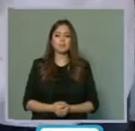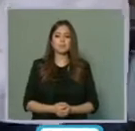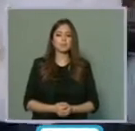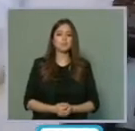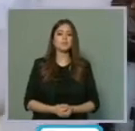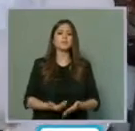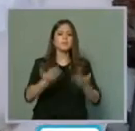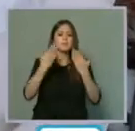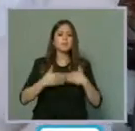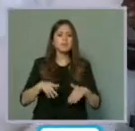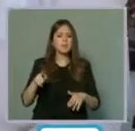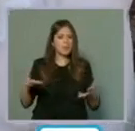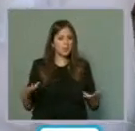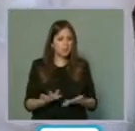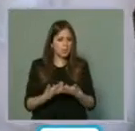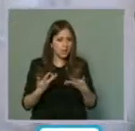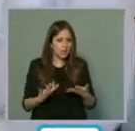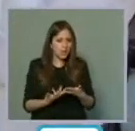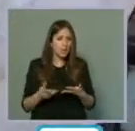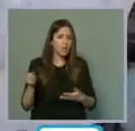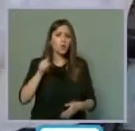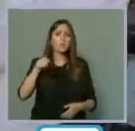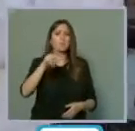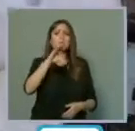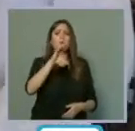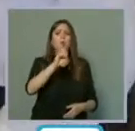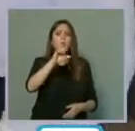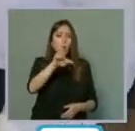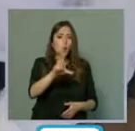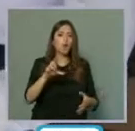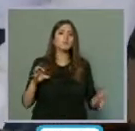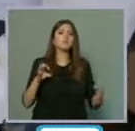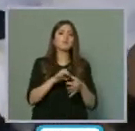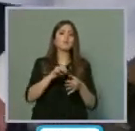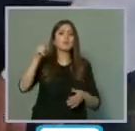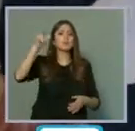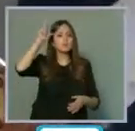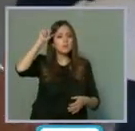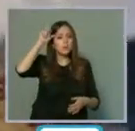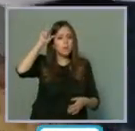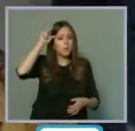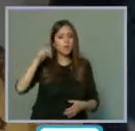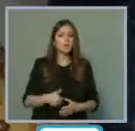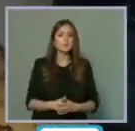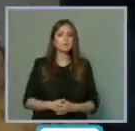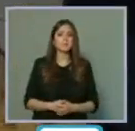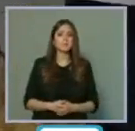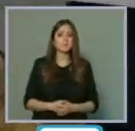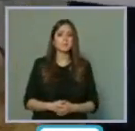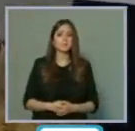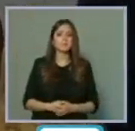una ensalada. No, es col con zanahoria. Sí, es reposada. ¿Y qué le